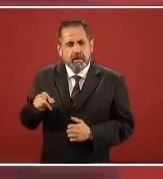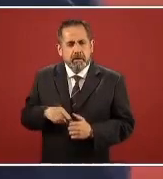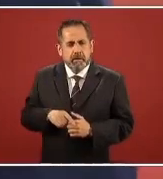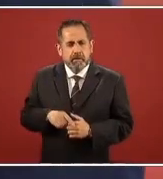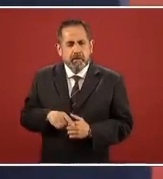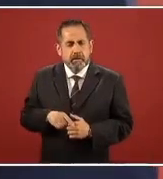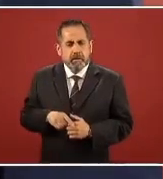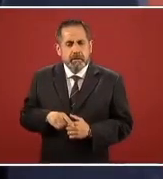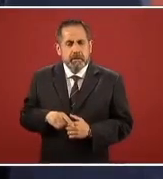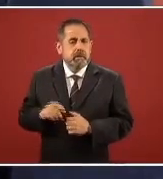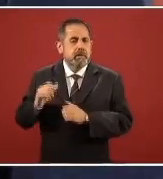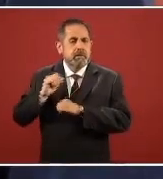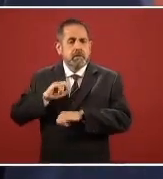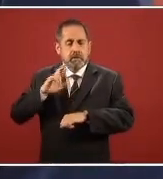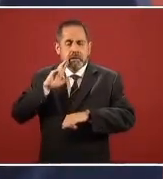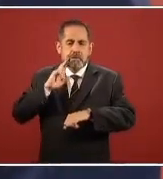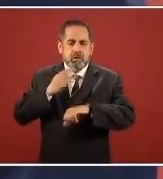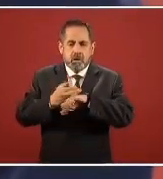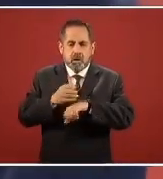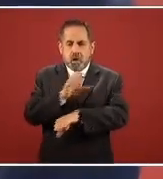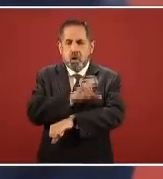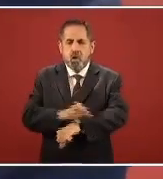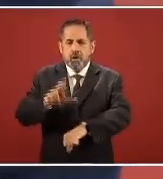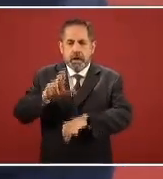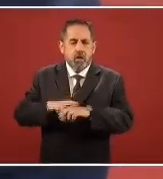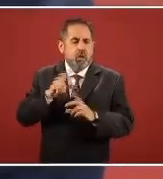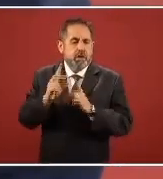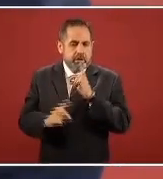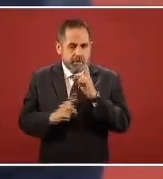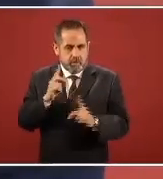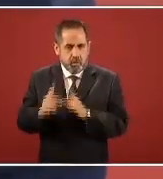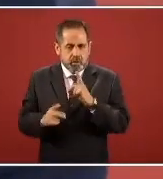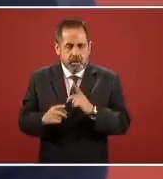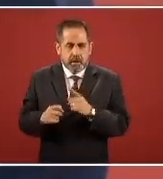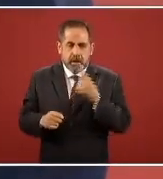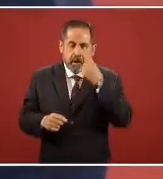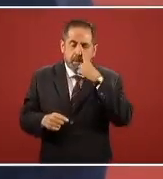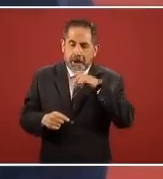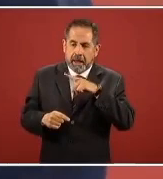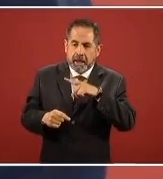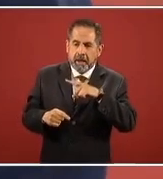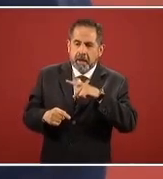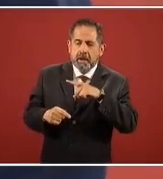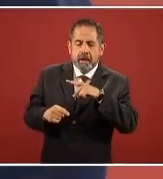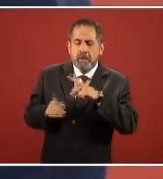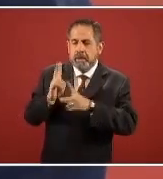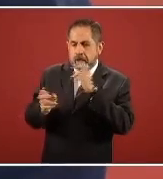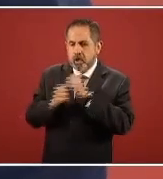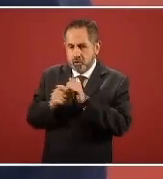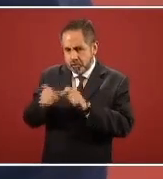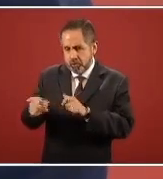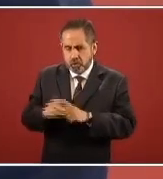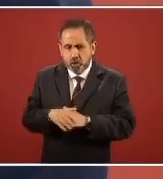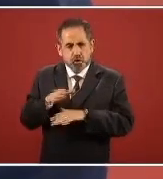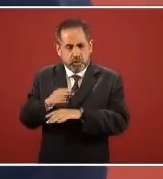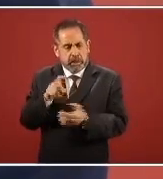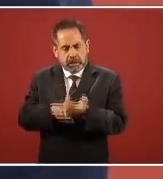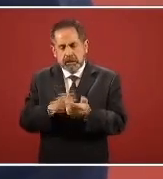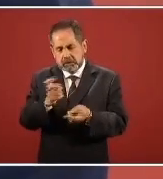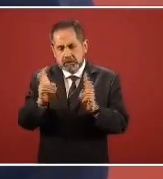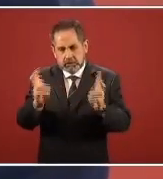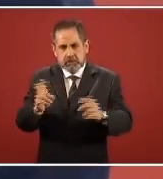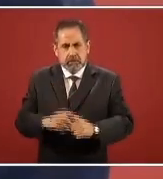la coordinadora del deporte para que platique contigo, ¿sí?, sobre este